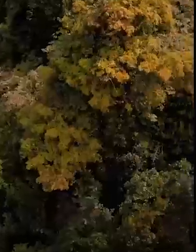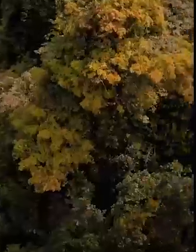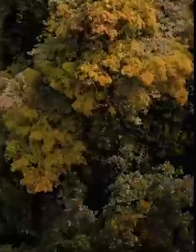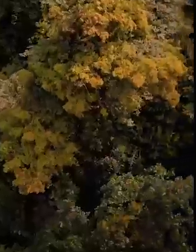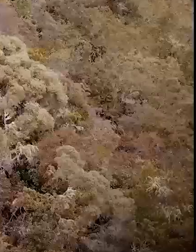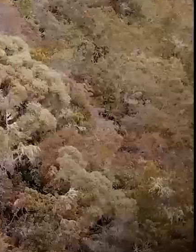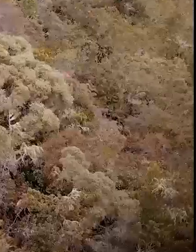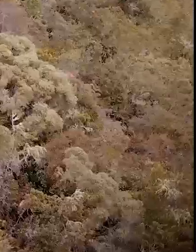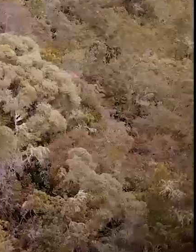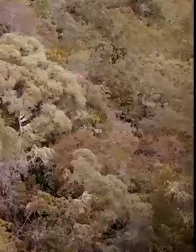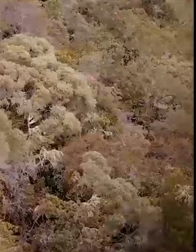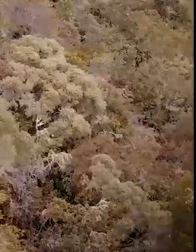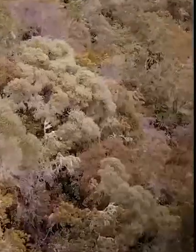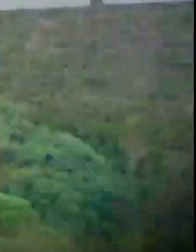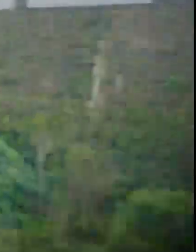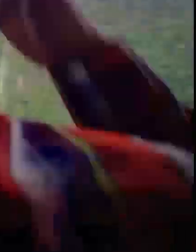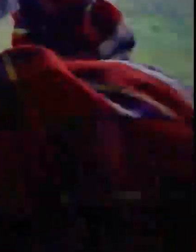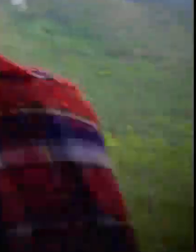Vive la leyenda.